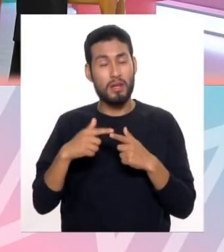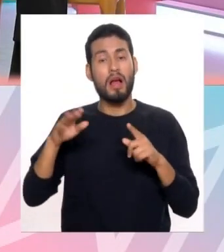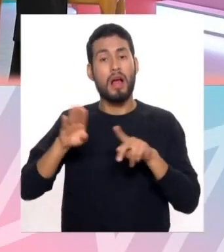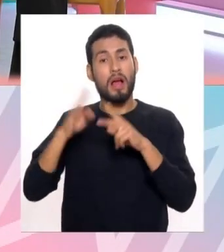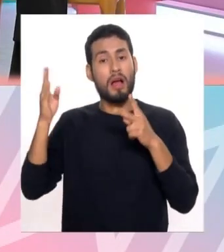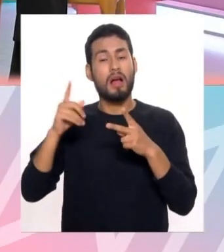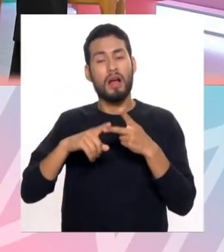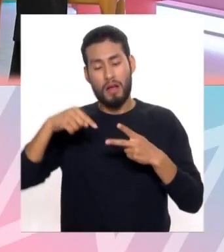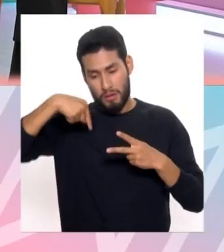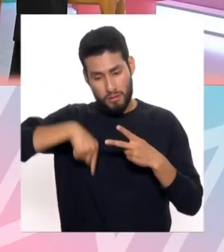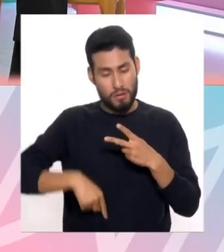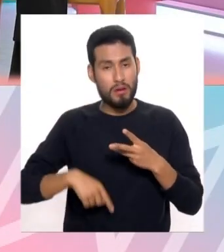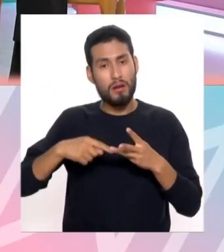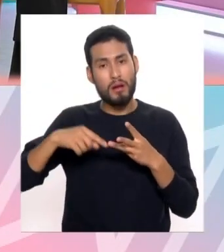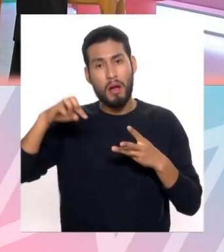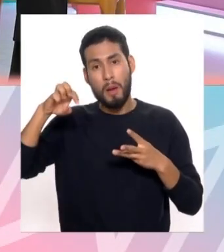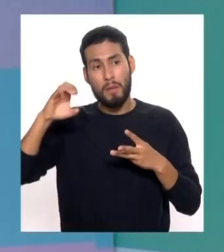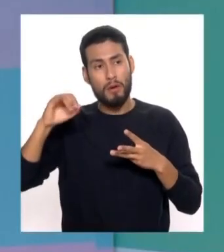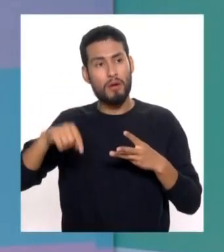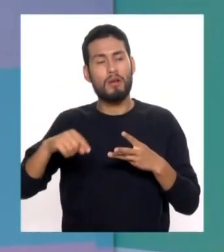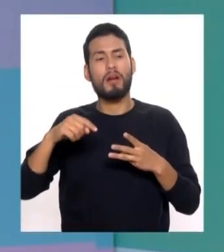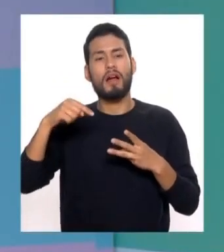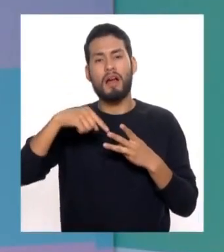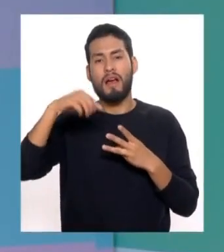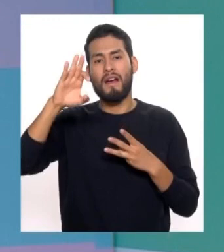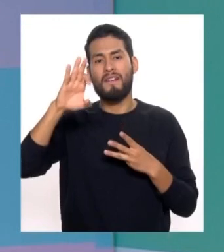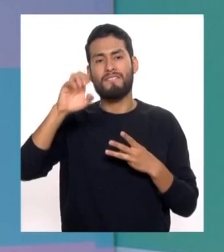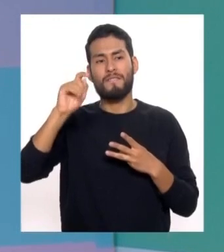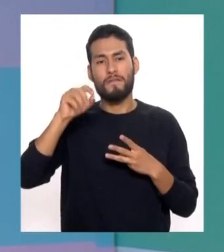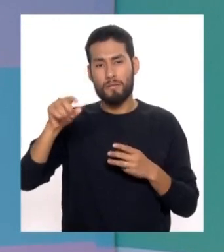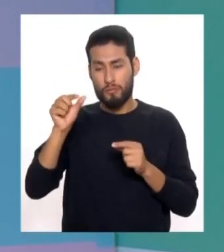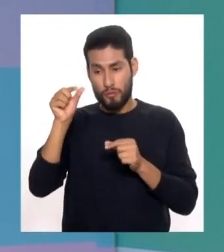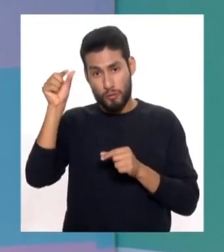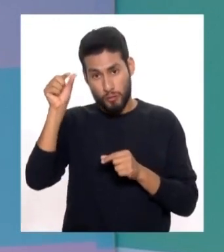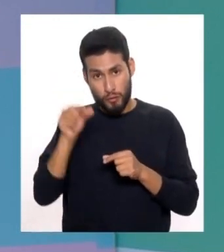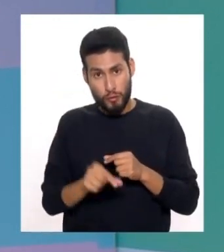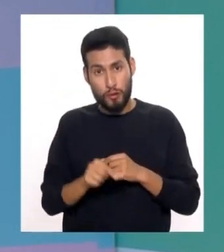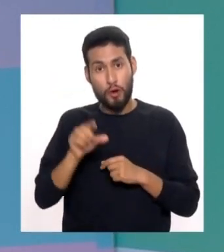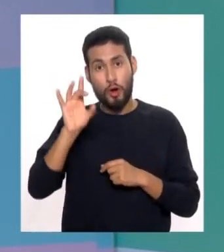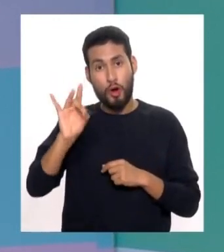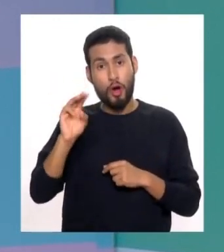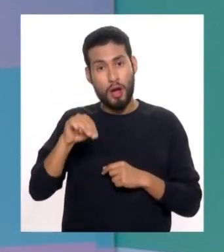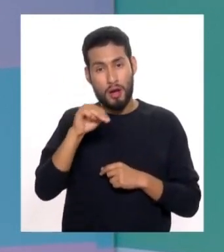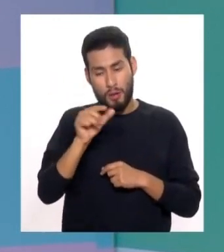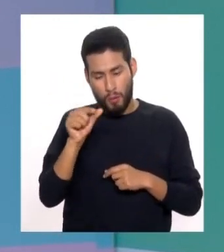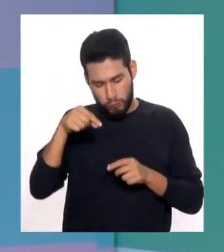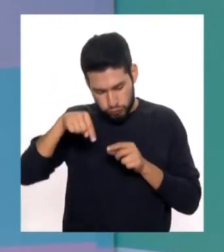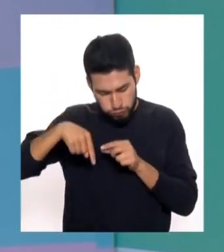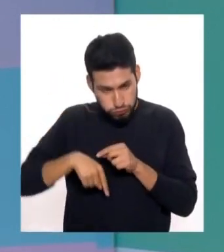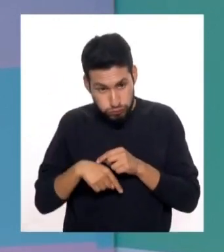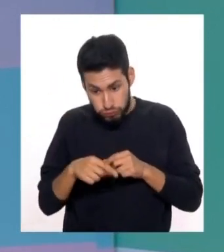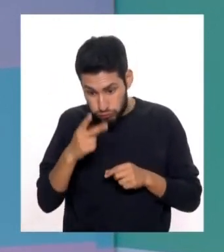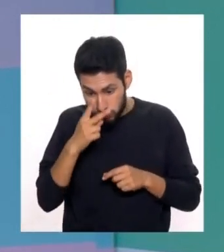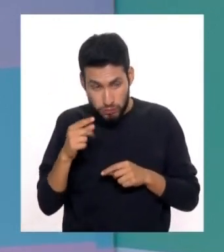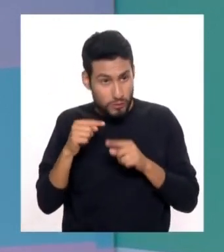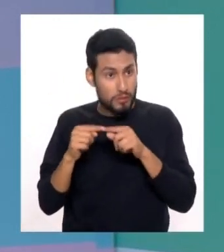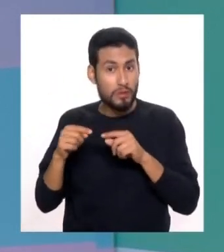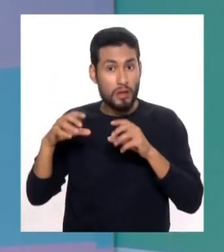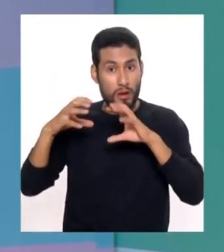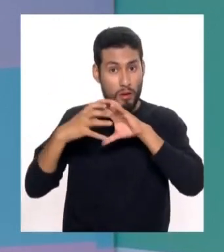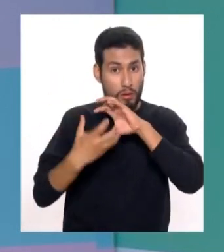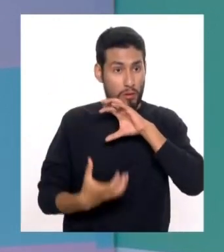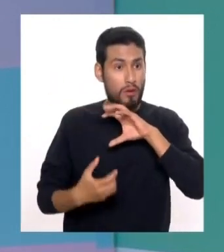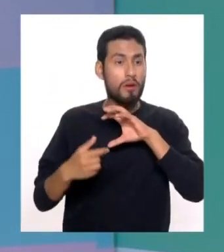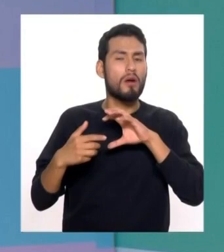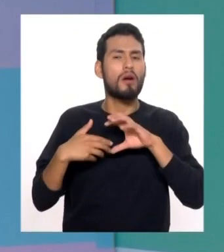Abierta, fetoscópica y percutánea, es la fetoscópica. Ingresamos con un fetoscopio, identificamos los vasos placentarios